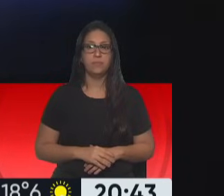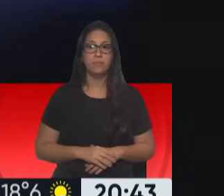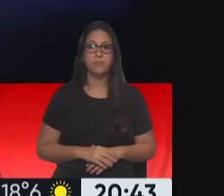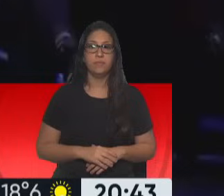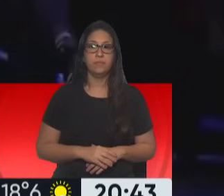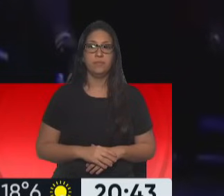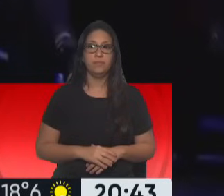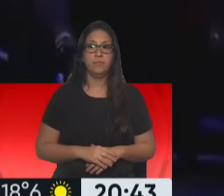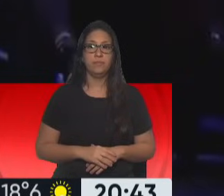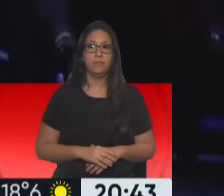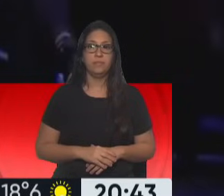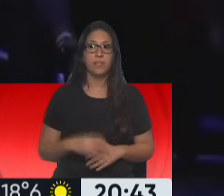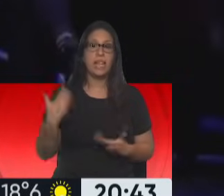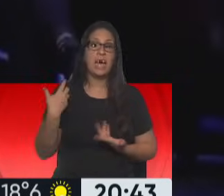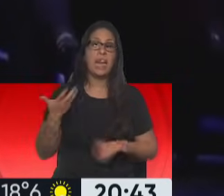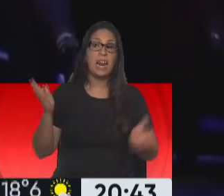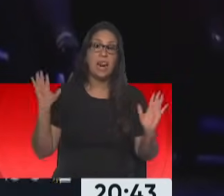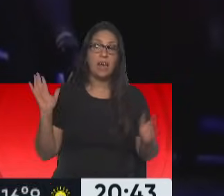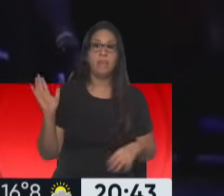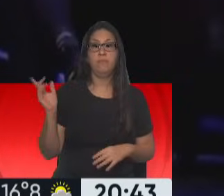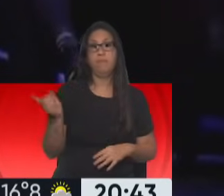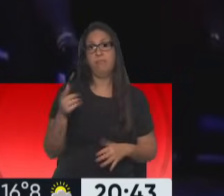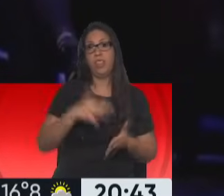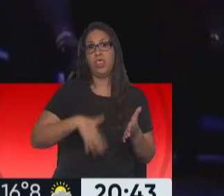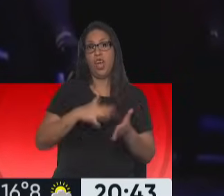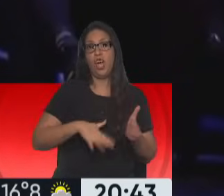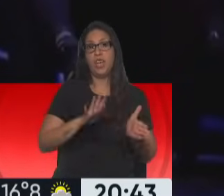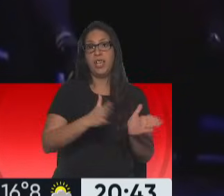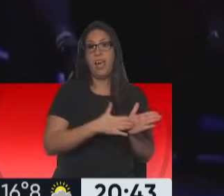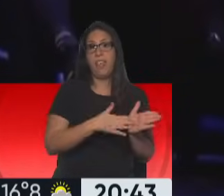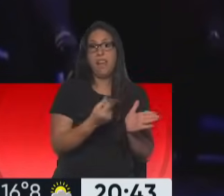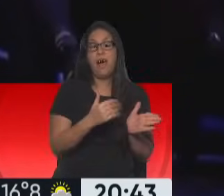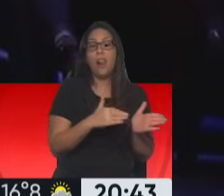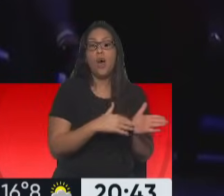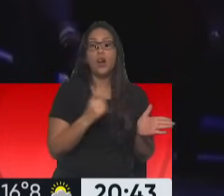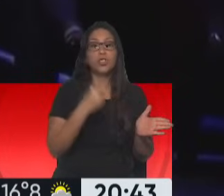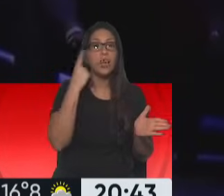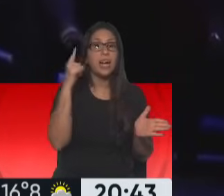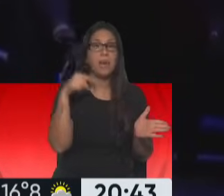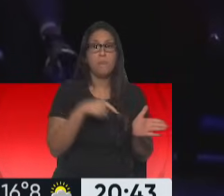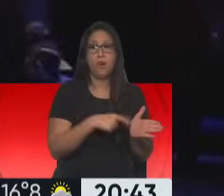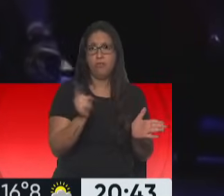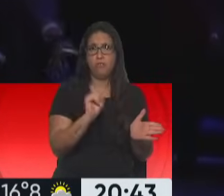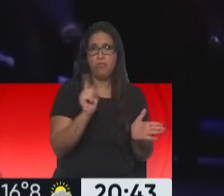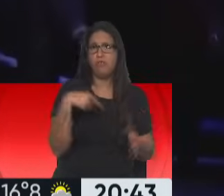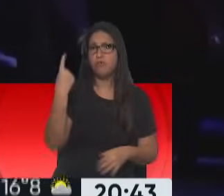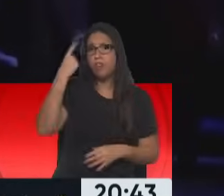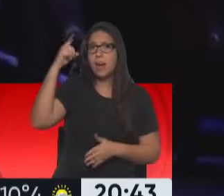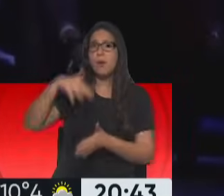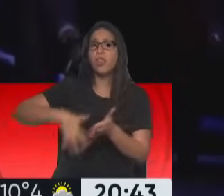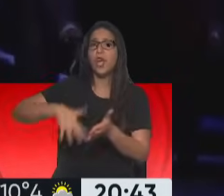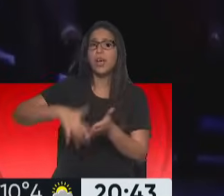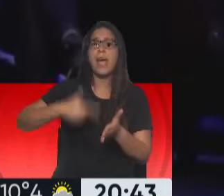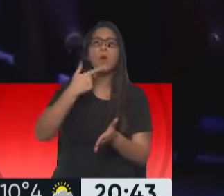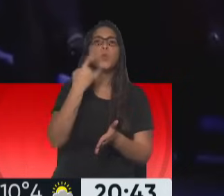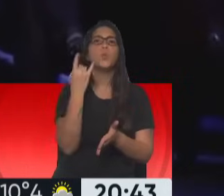Naturalmente, nosotros no creemos en esa basura de la teoría objetiva del valor. Nosotros creemos en la teoría subjetiva